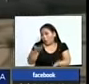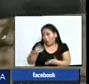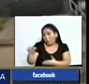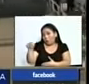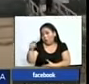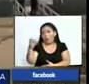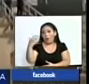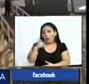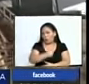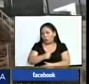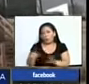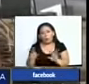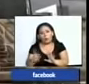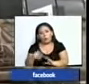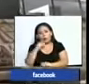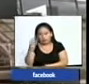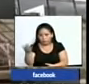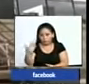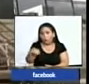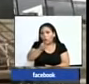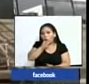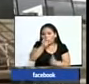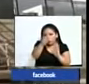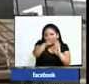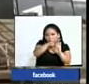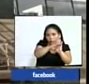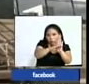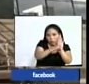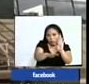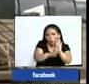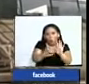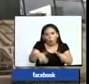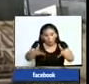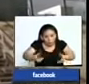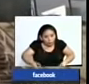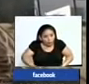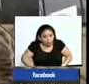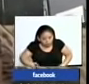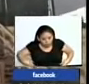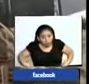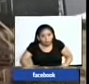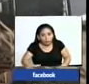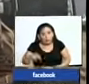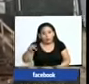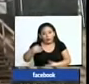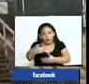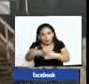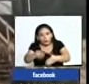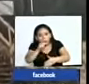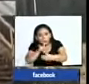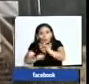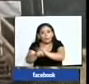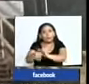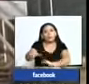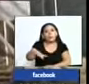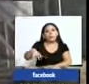sujetas a este procedimiento y pidió información detallada sobre la extracción del útero a mujeres en centros de detención migratoria en